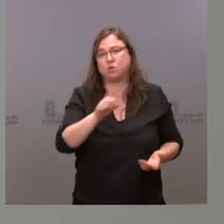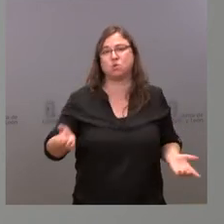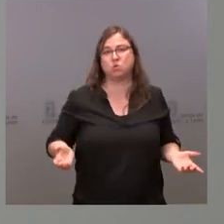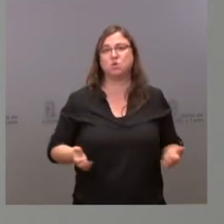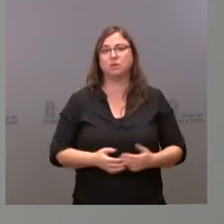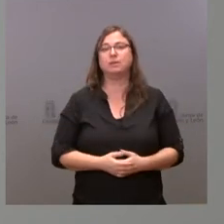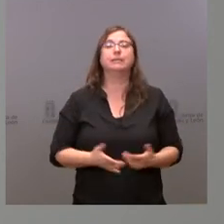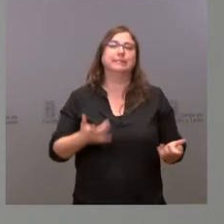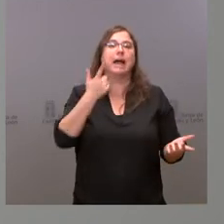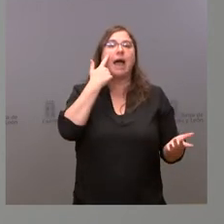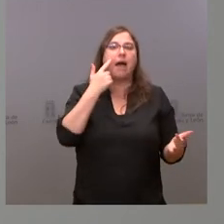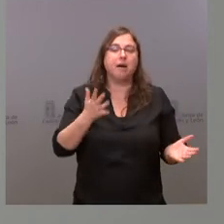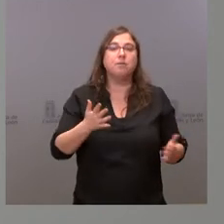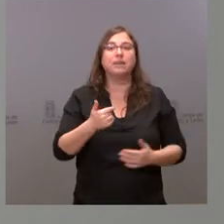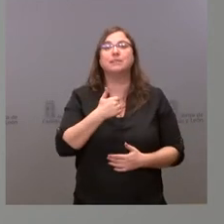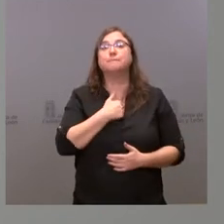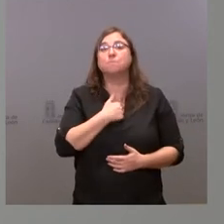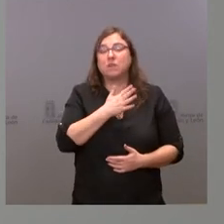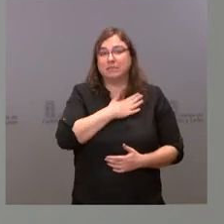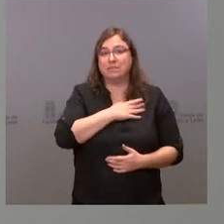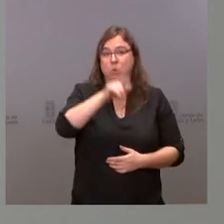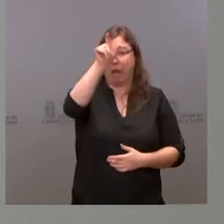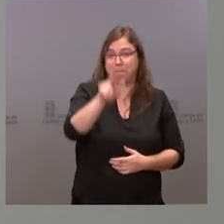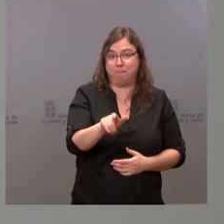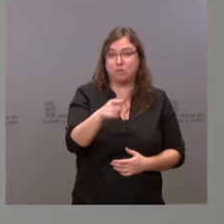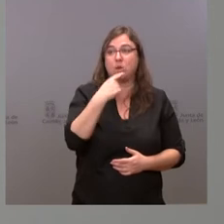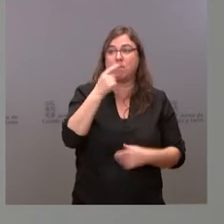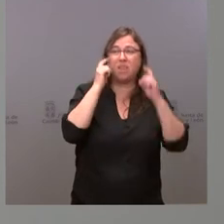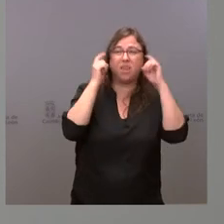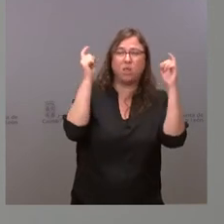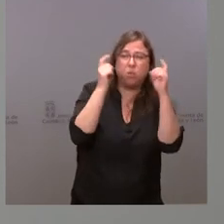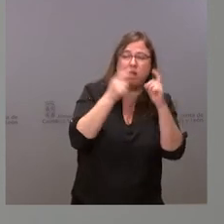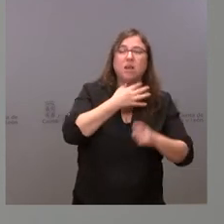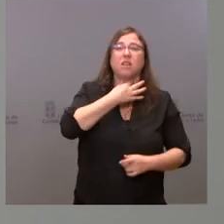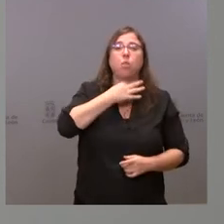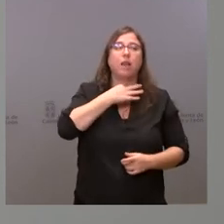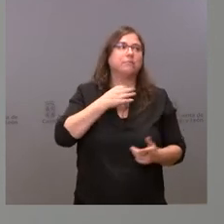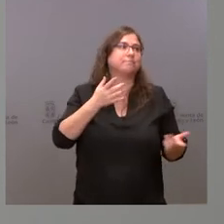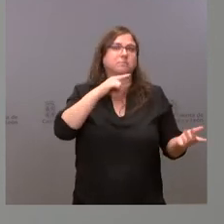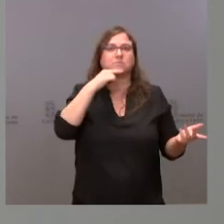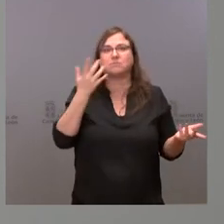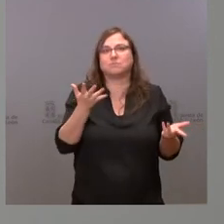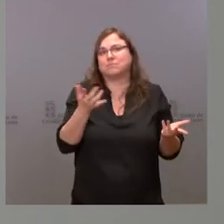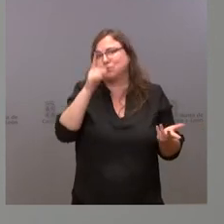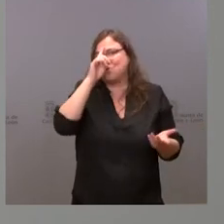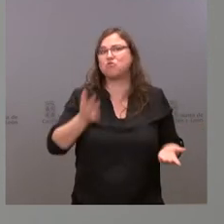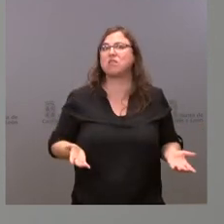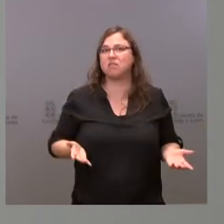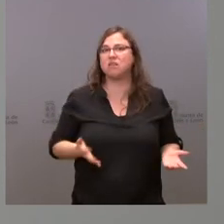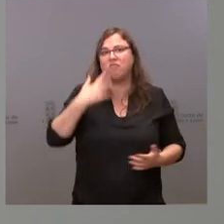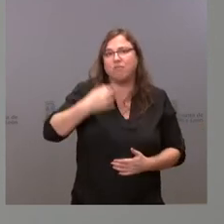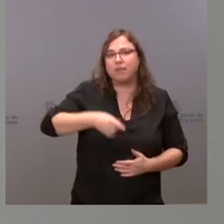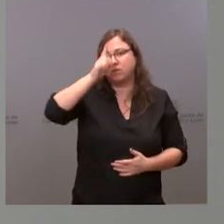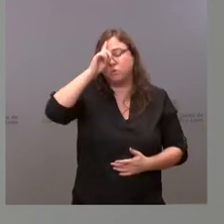nos vamos a ver una persona me dice que le duele la cabeza vamos a ver intentamos que esto la gente